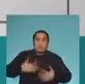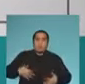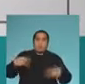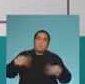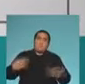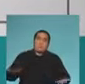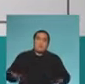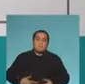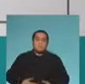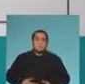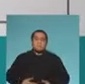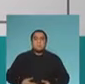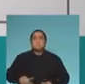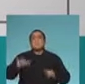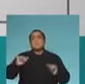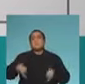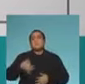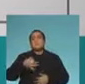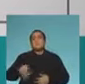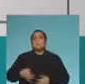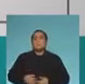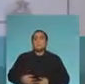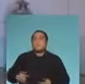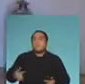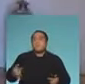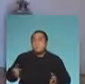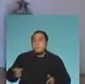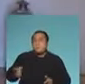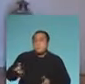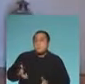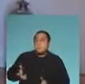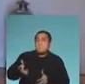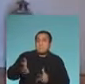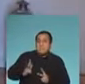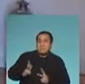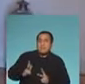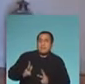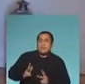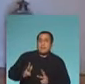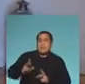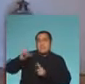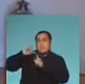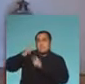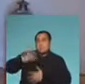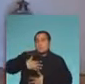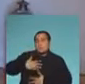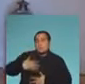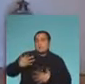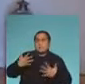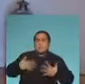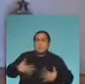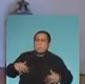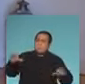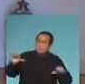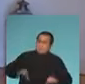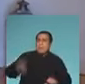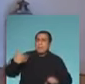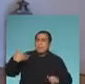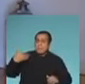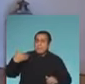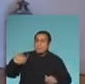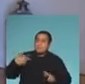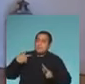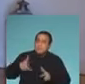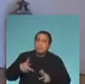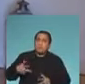¿no? Sí, totalmente. Bueno, a mí, como bien decís, por una experiencia personal de haber perdido mi salud, yo siempre lo